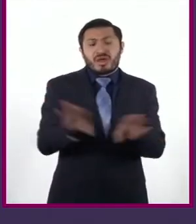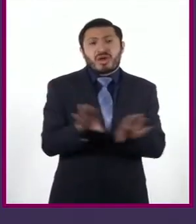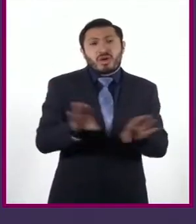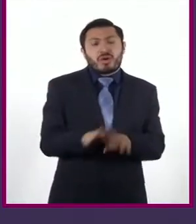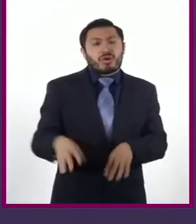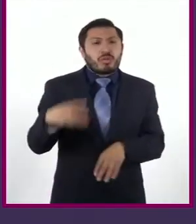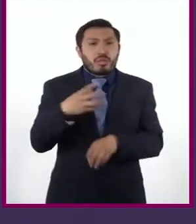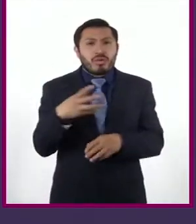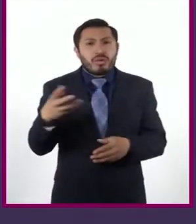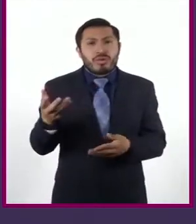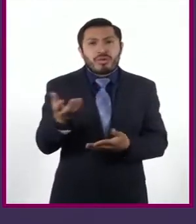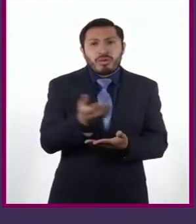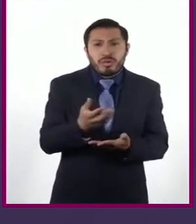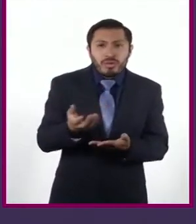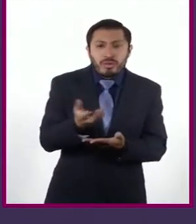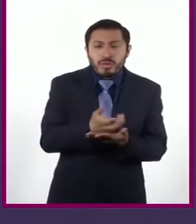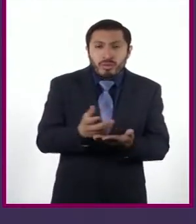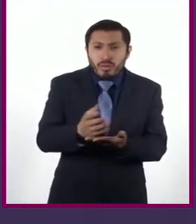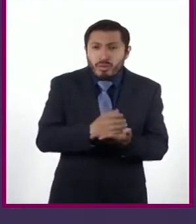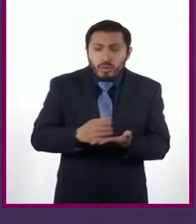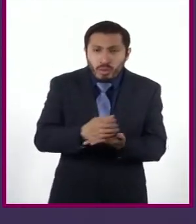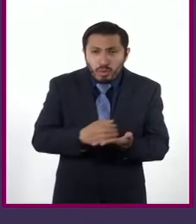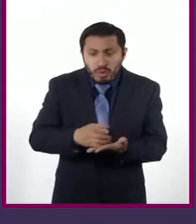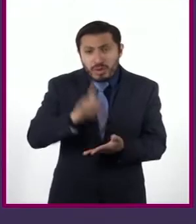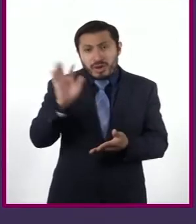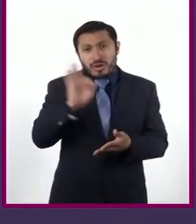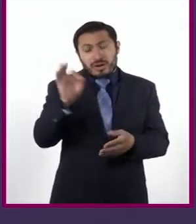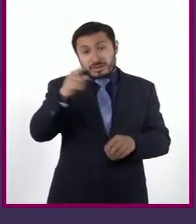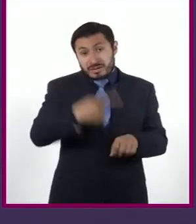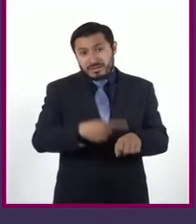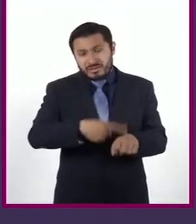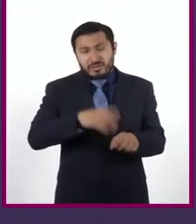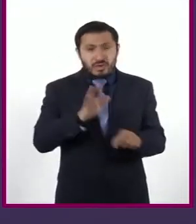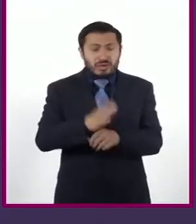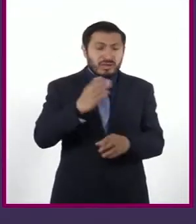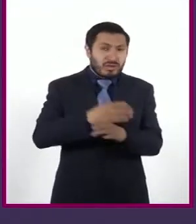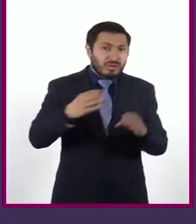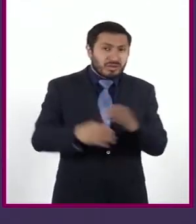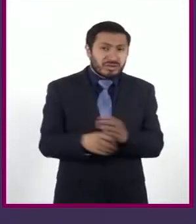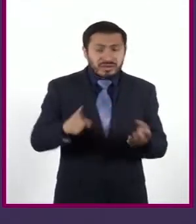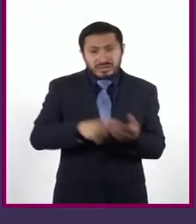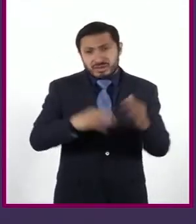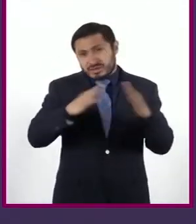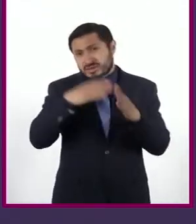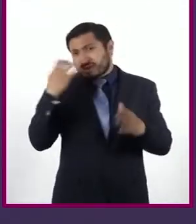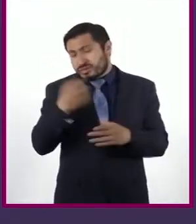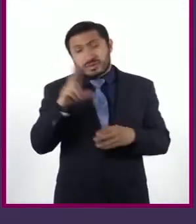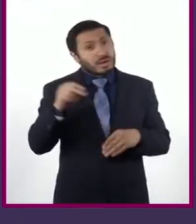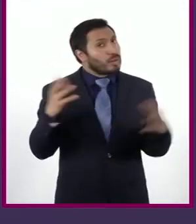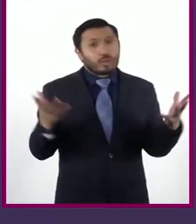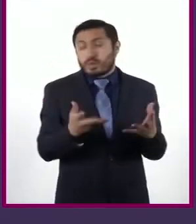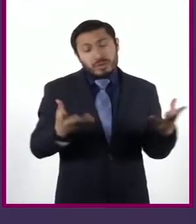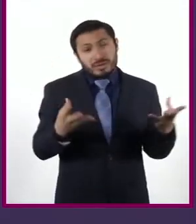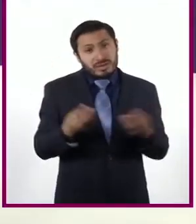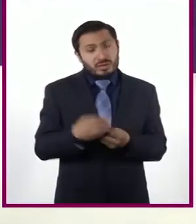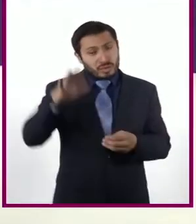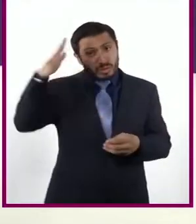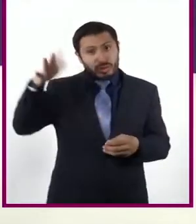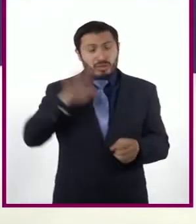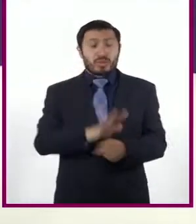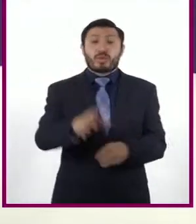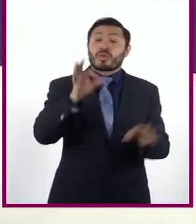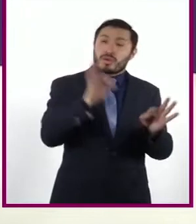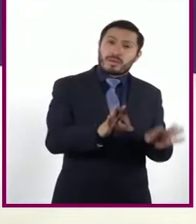estás enfermo? ¿Qué cosas no debes hacer en tu casa, en tu escuela, con los mayores? ¿Cuáles son las correctas?